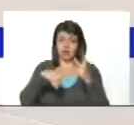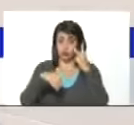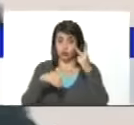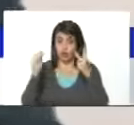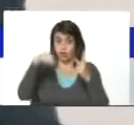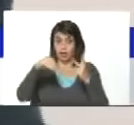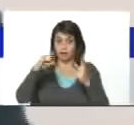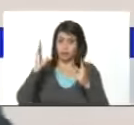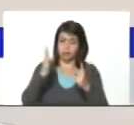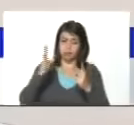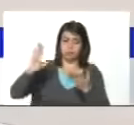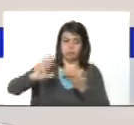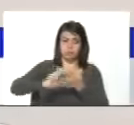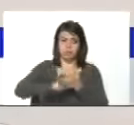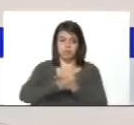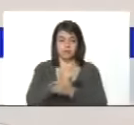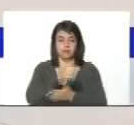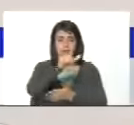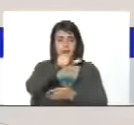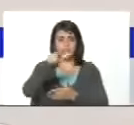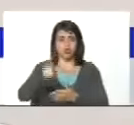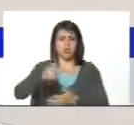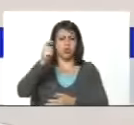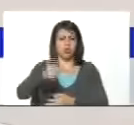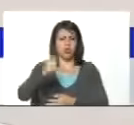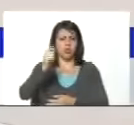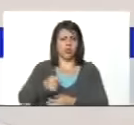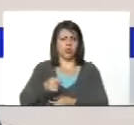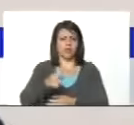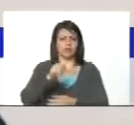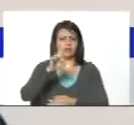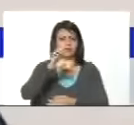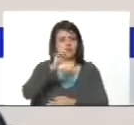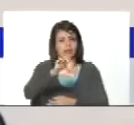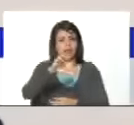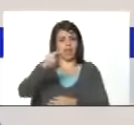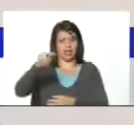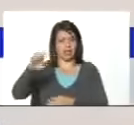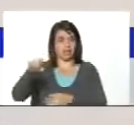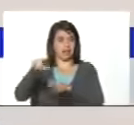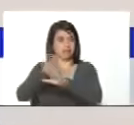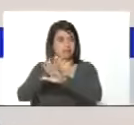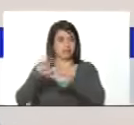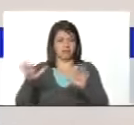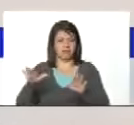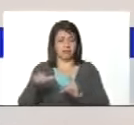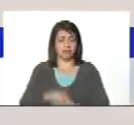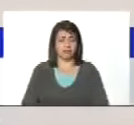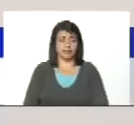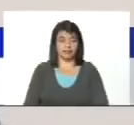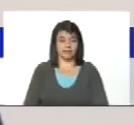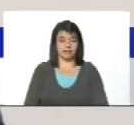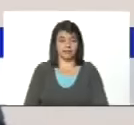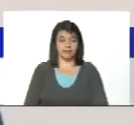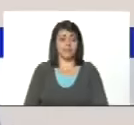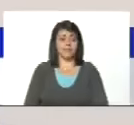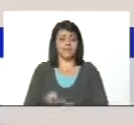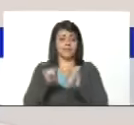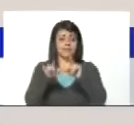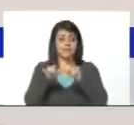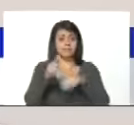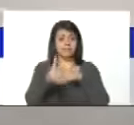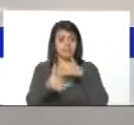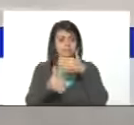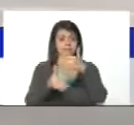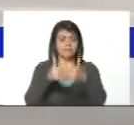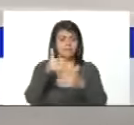dos más, a unos funcionarios jubilados del Consejo Nacional Electoral. Y ahí vamos,